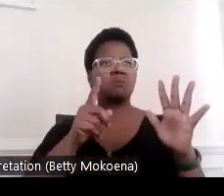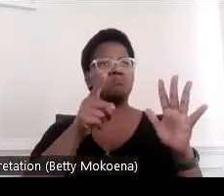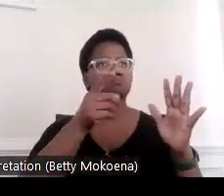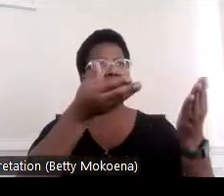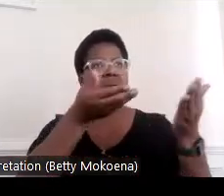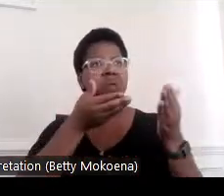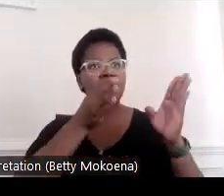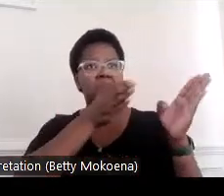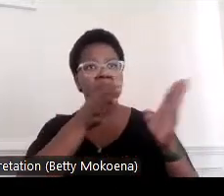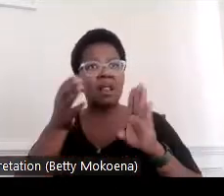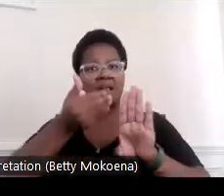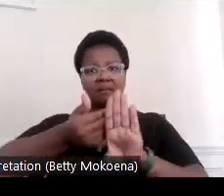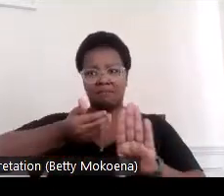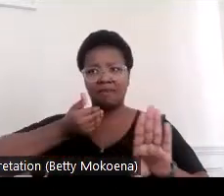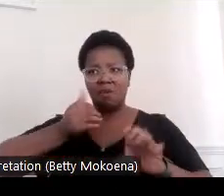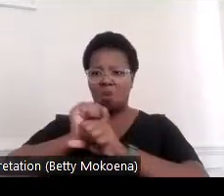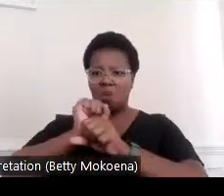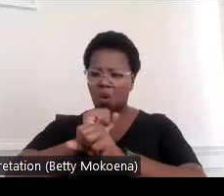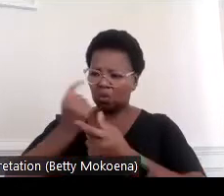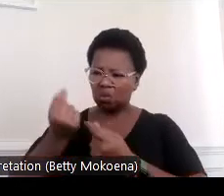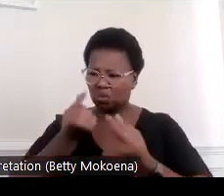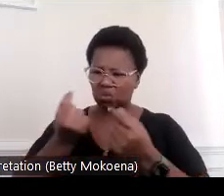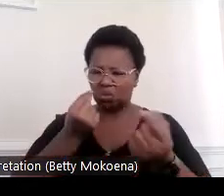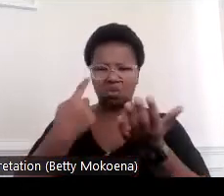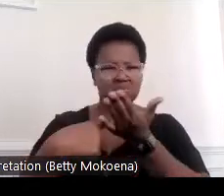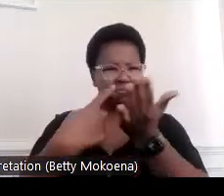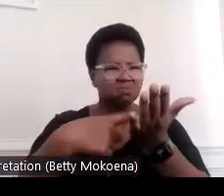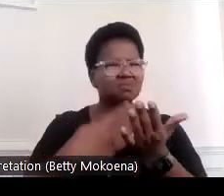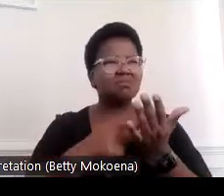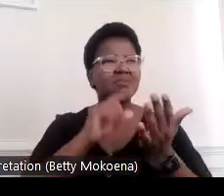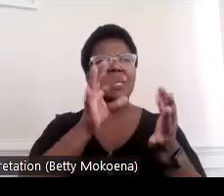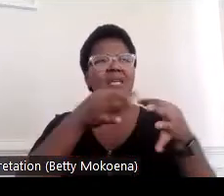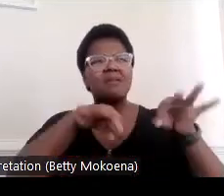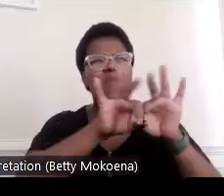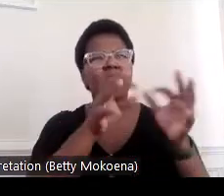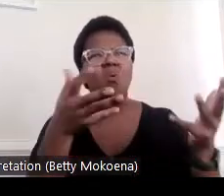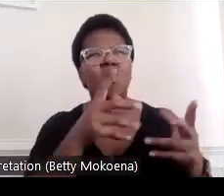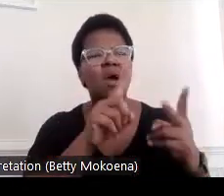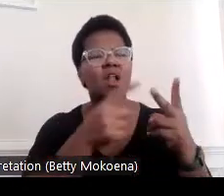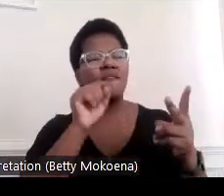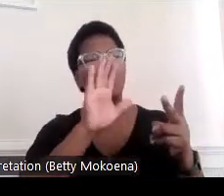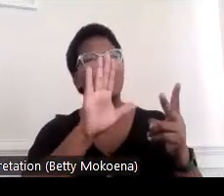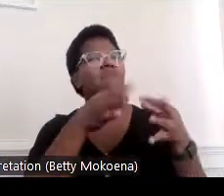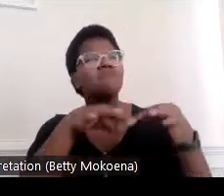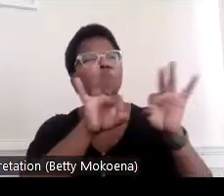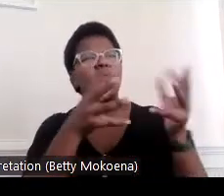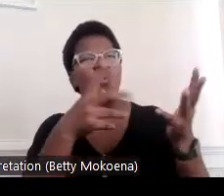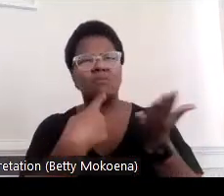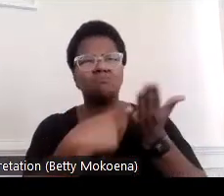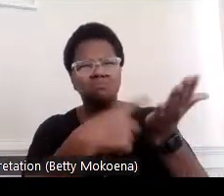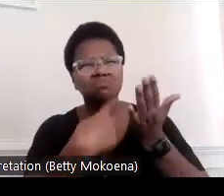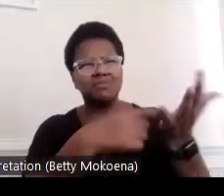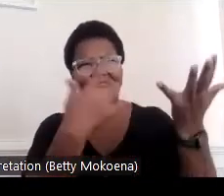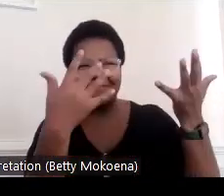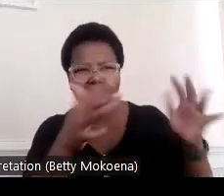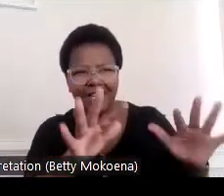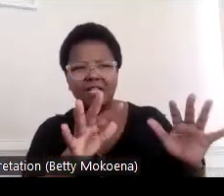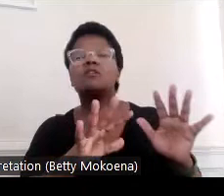no tienen que no tienen que comparecer o sea simplemente pueden acordar si es que desean